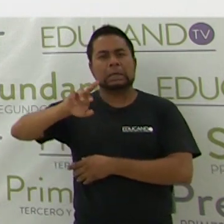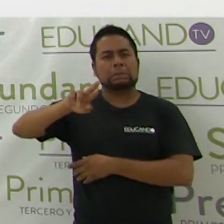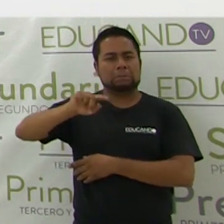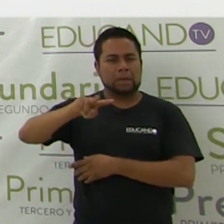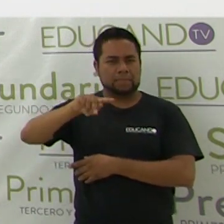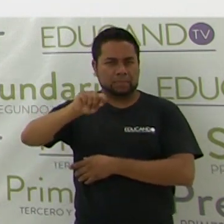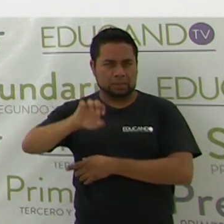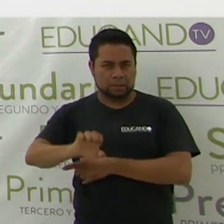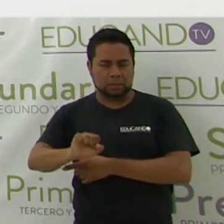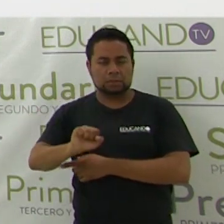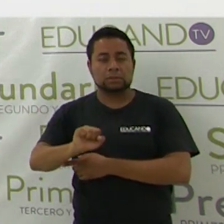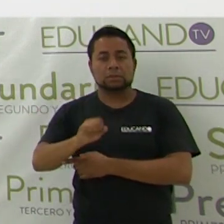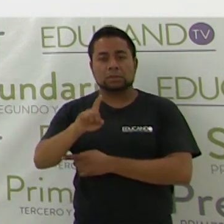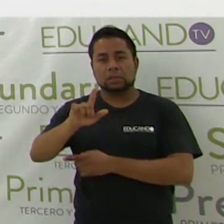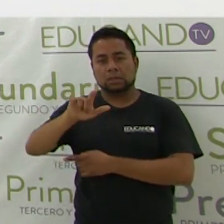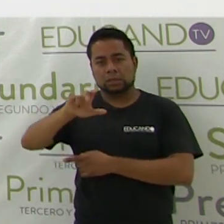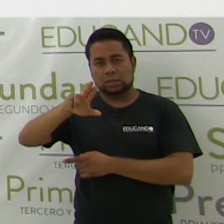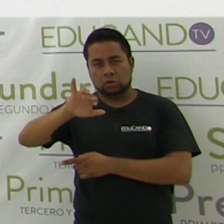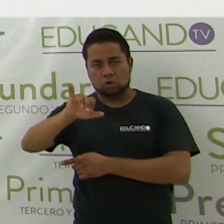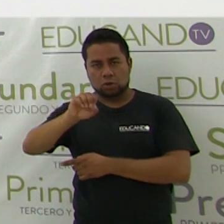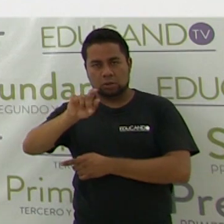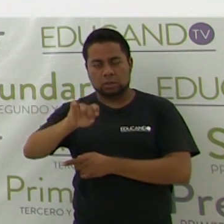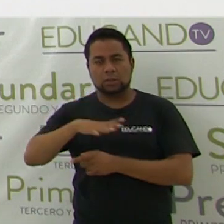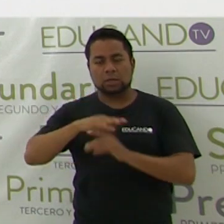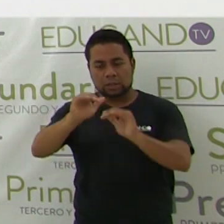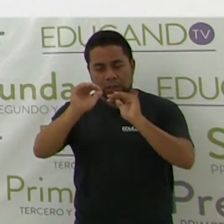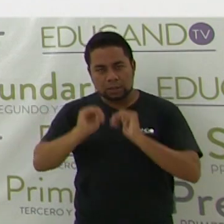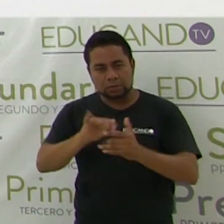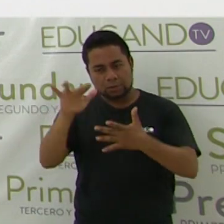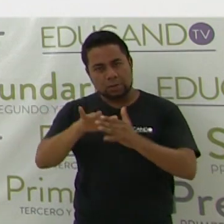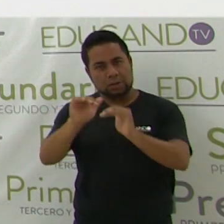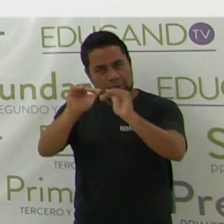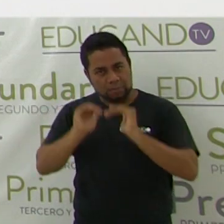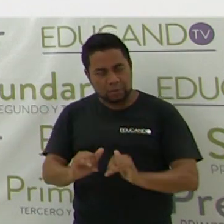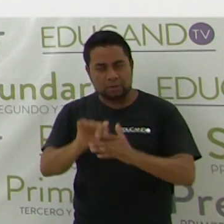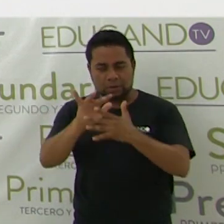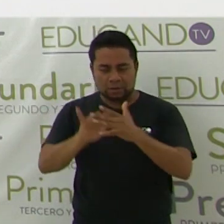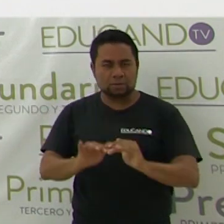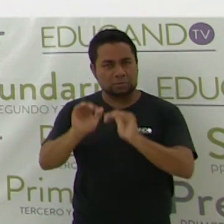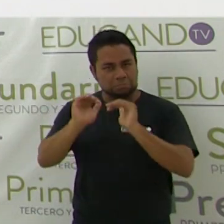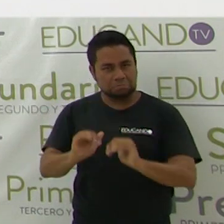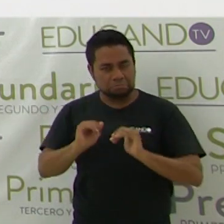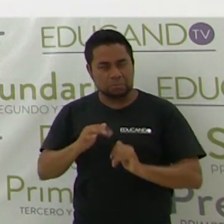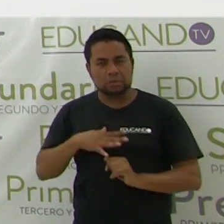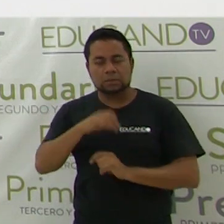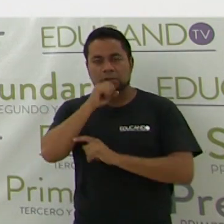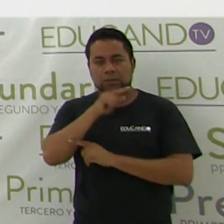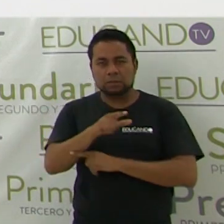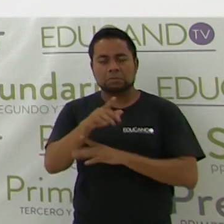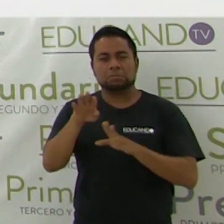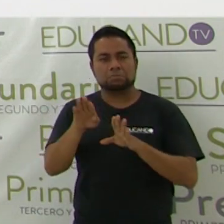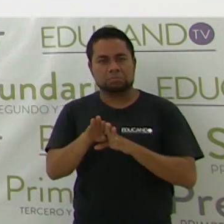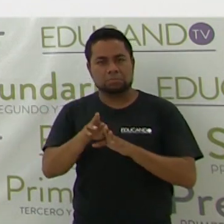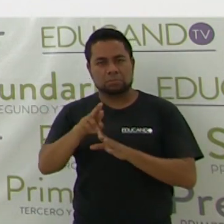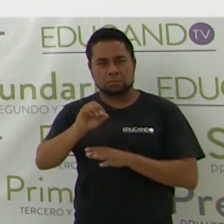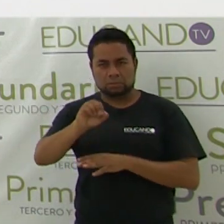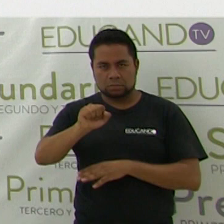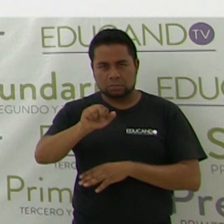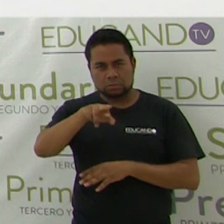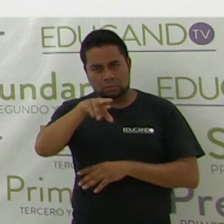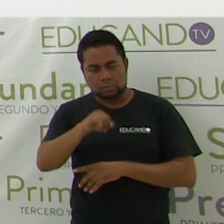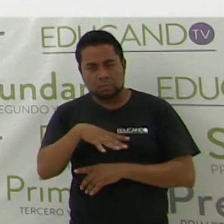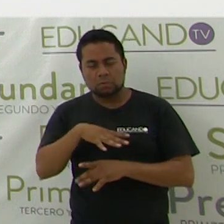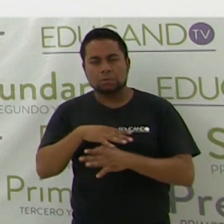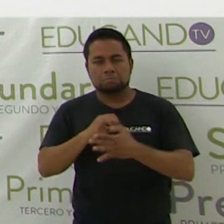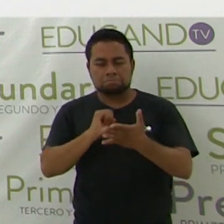Otro texto denota al texto. Y luego también trae un glosario, una edición